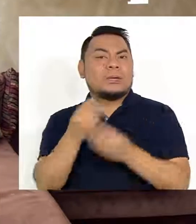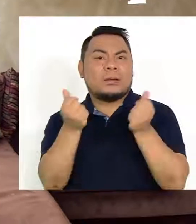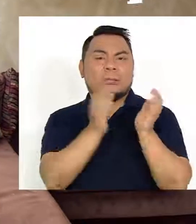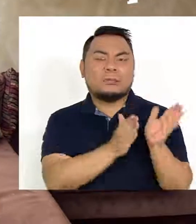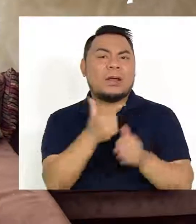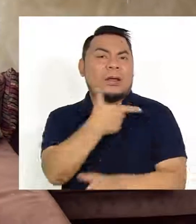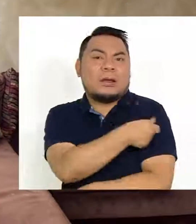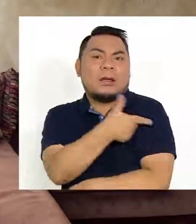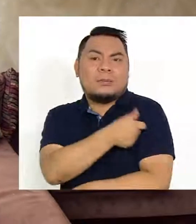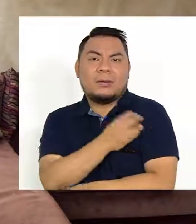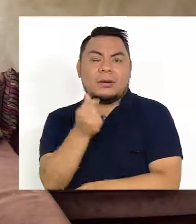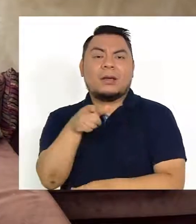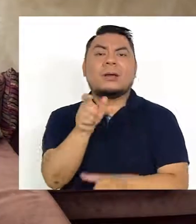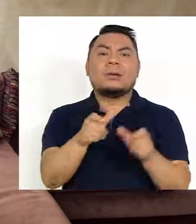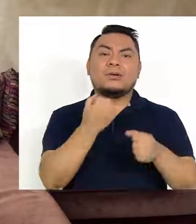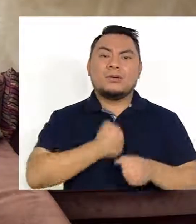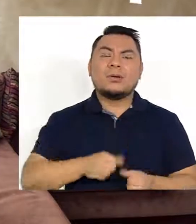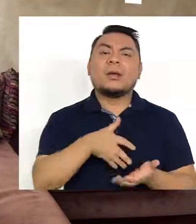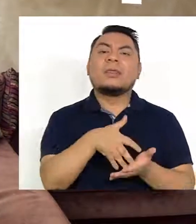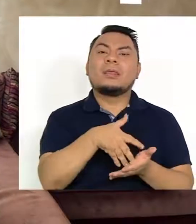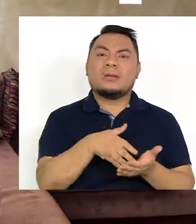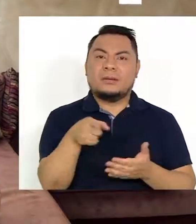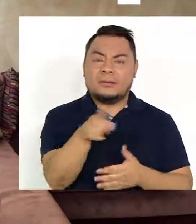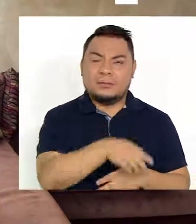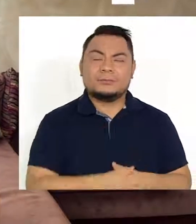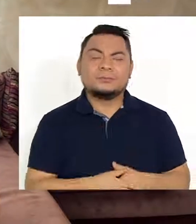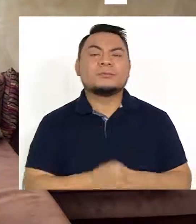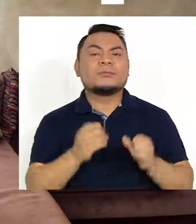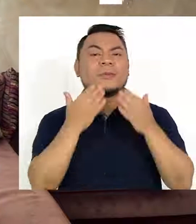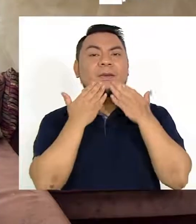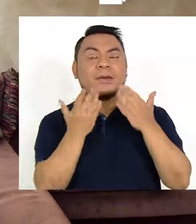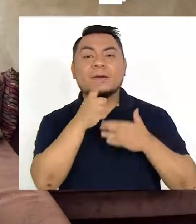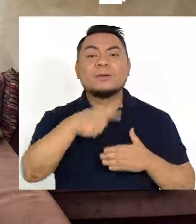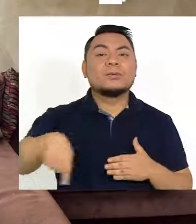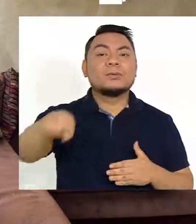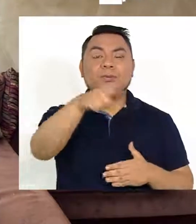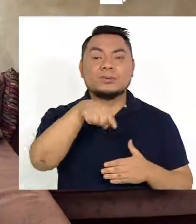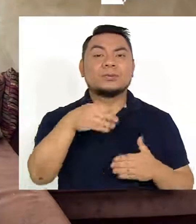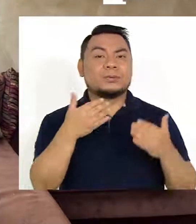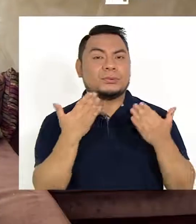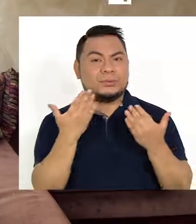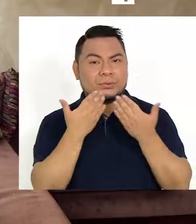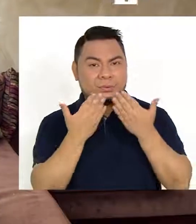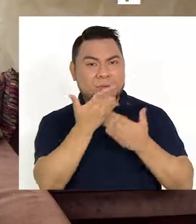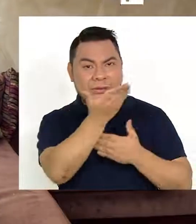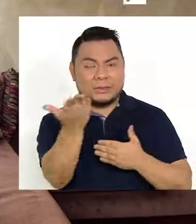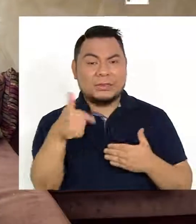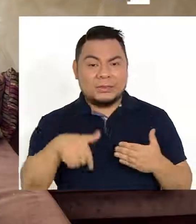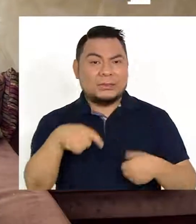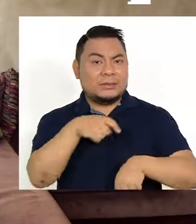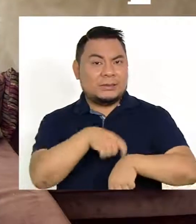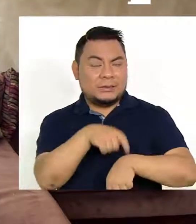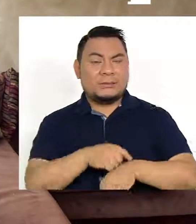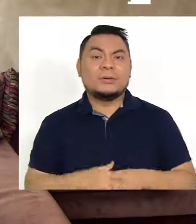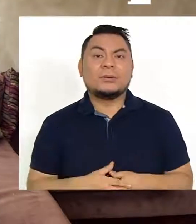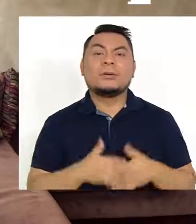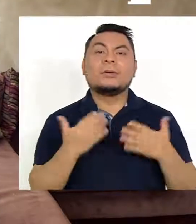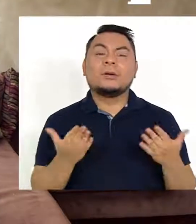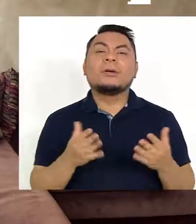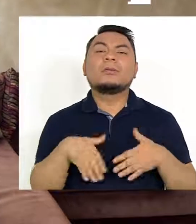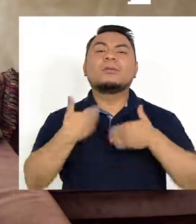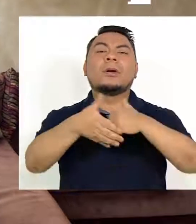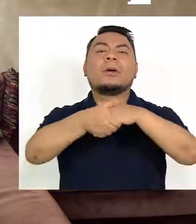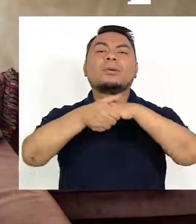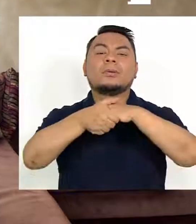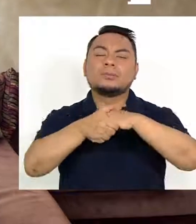más cercana, porque nuestros hijos son vulnerables. Yo les quiero agradecer a todos ustedes por este espacio y les